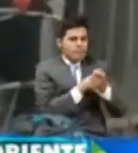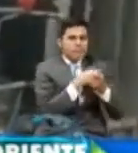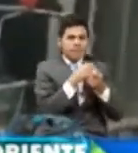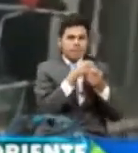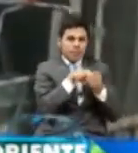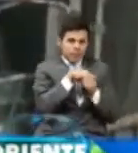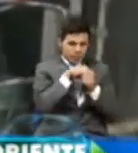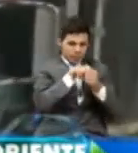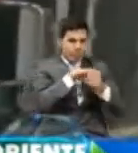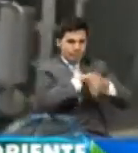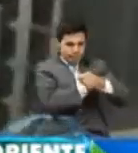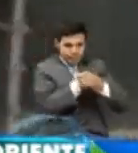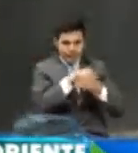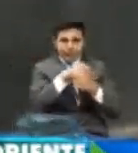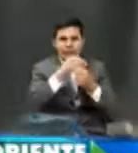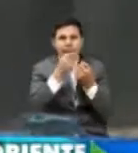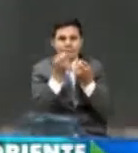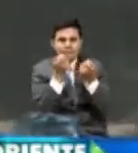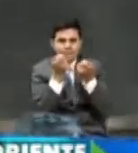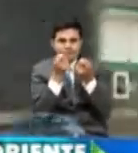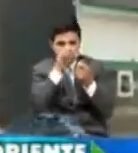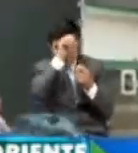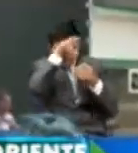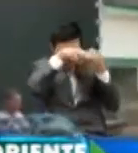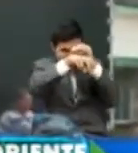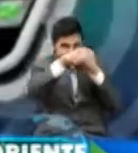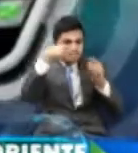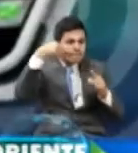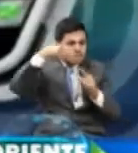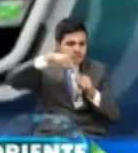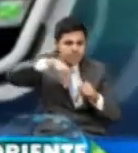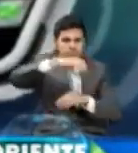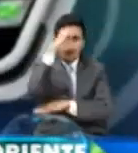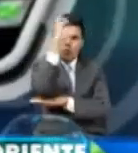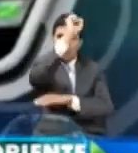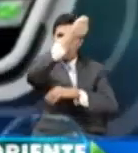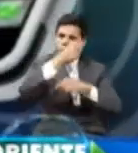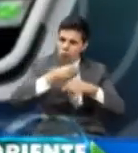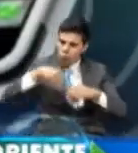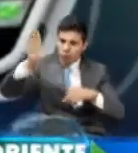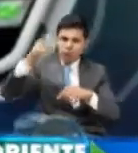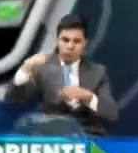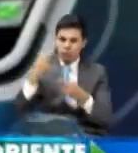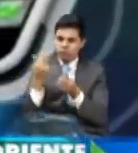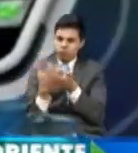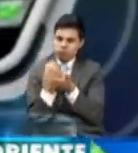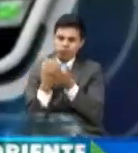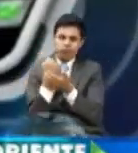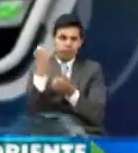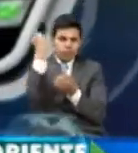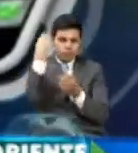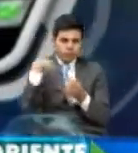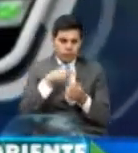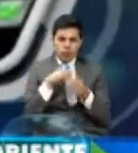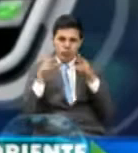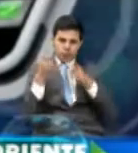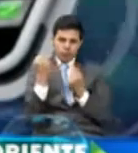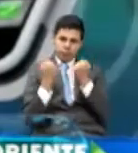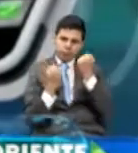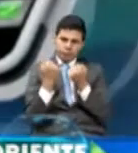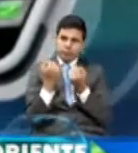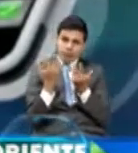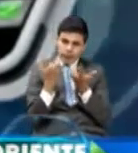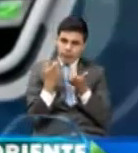Minas a sacar ese carbón para que ese carbón salga por Colombia, el flete sea mejor y nosotros los camioneros, si queremos un